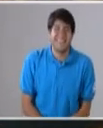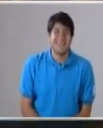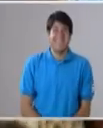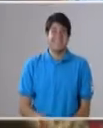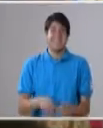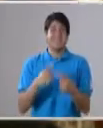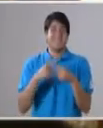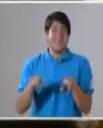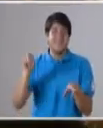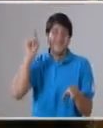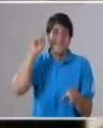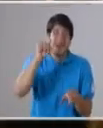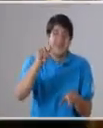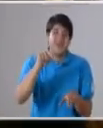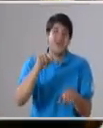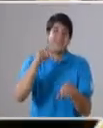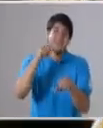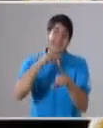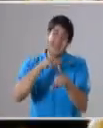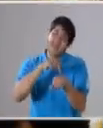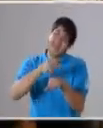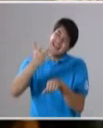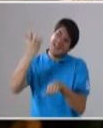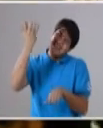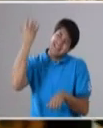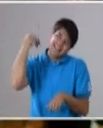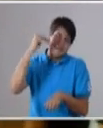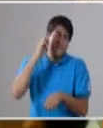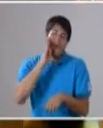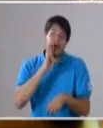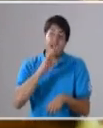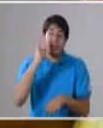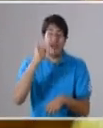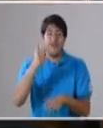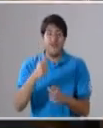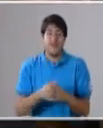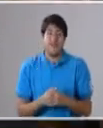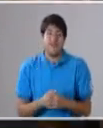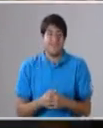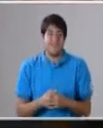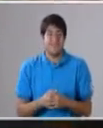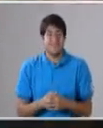este era del tiempo de la abuelita, hermano.